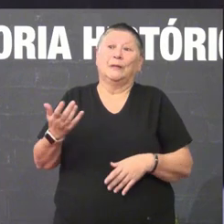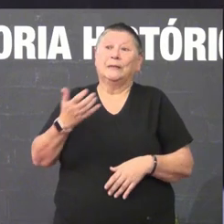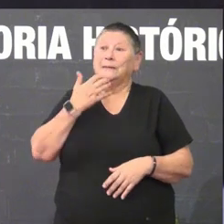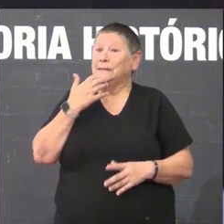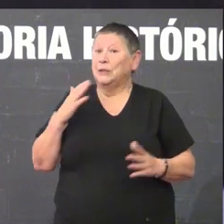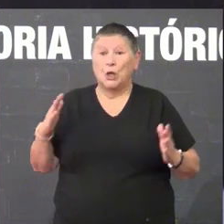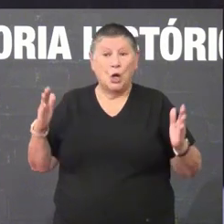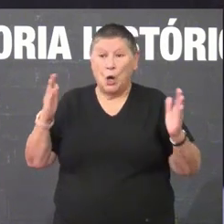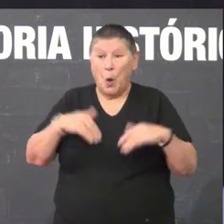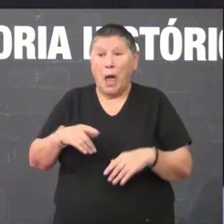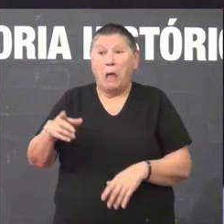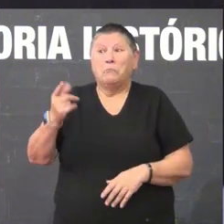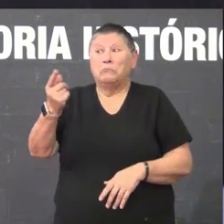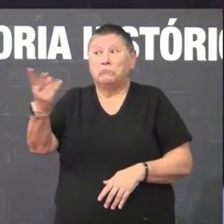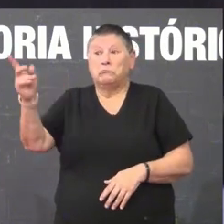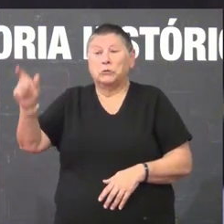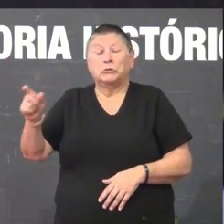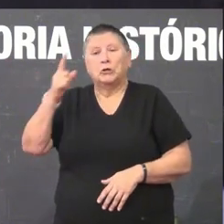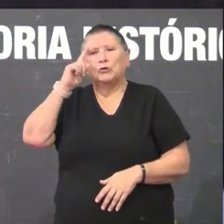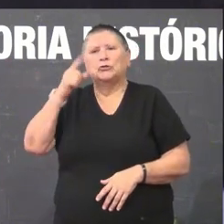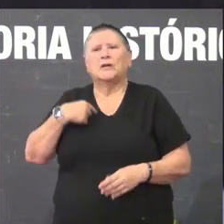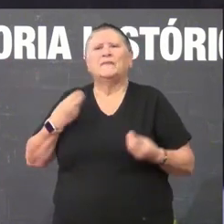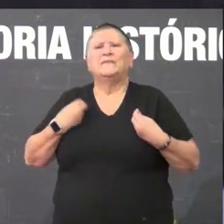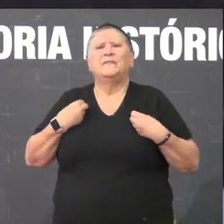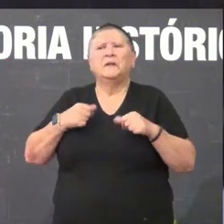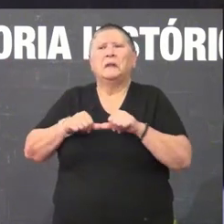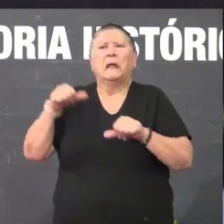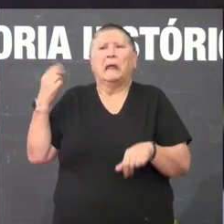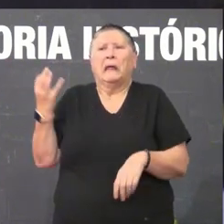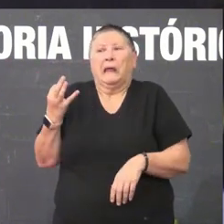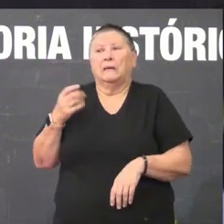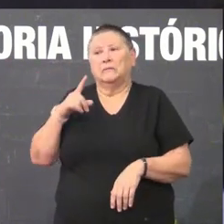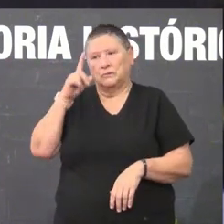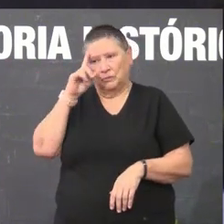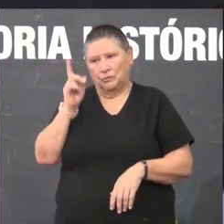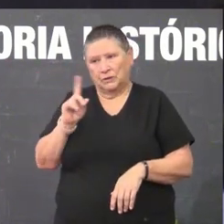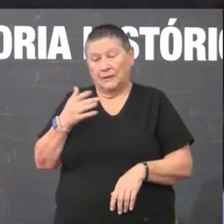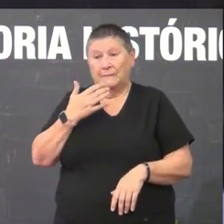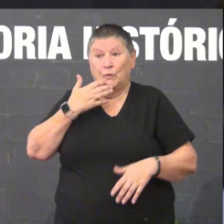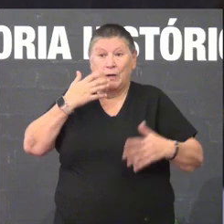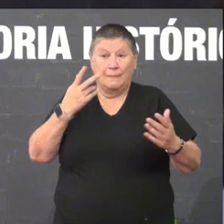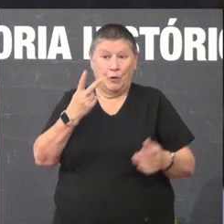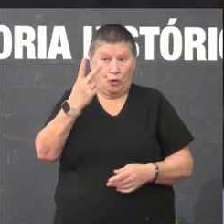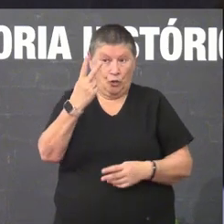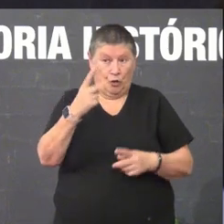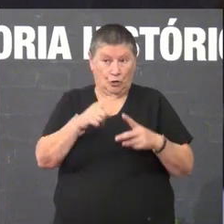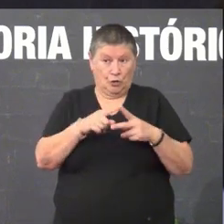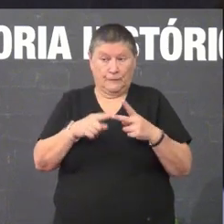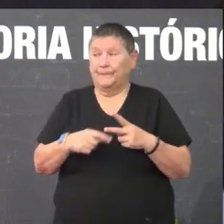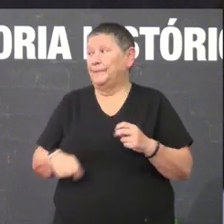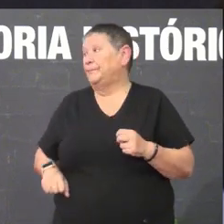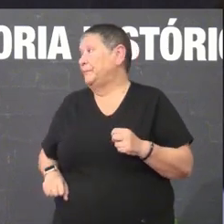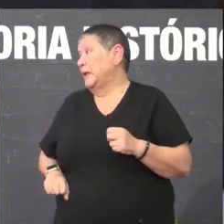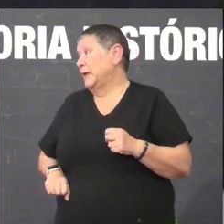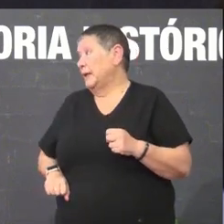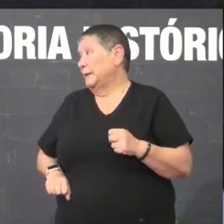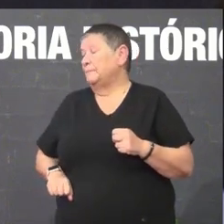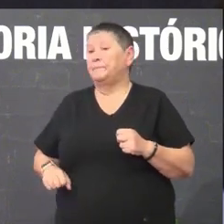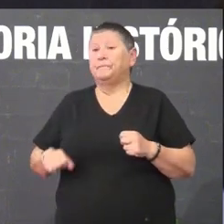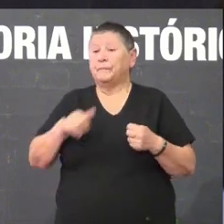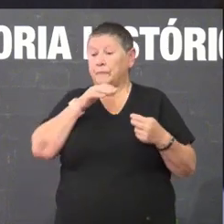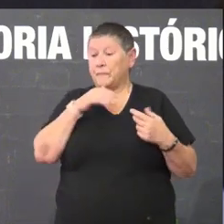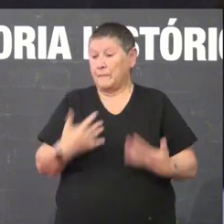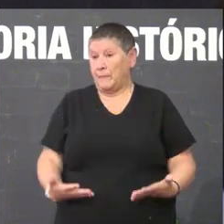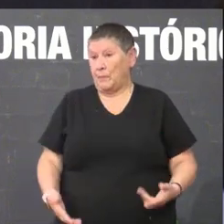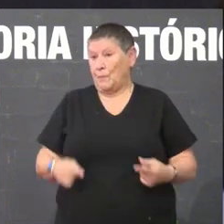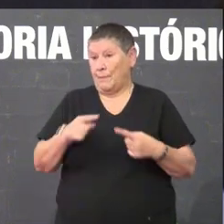incluso no sabe lo que vivió no sabe lo que vivió y pongo dos ejemplos de esto uno es en el presente